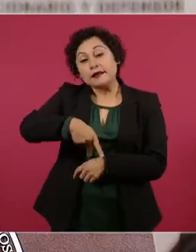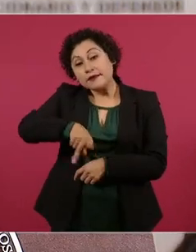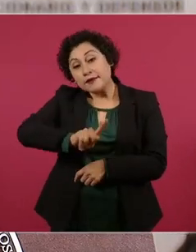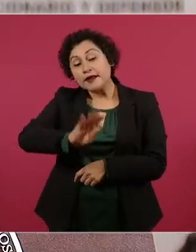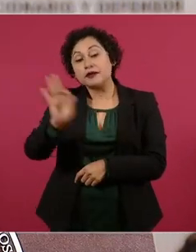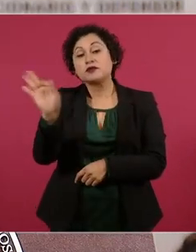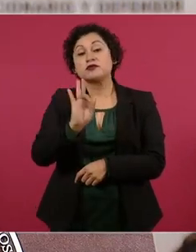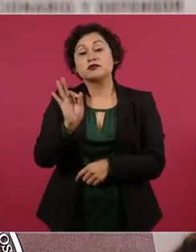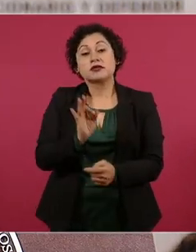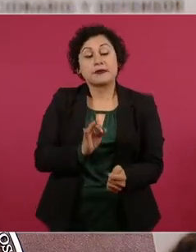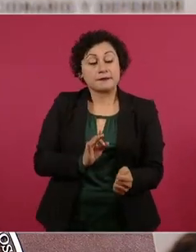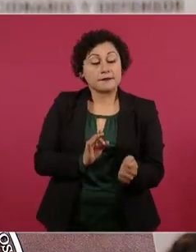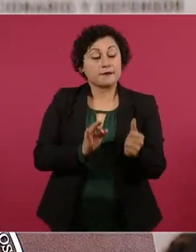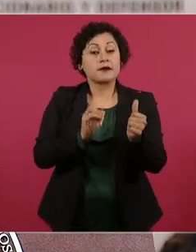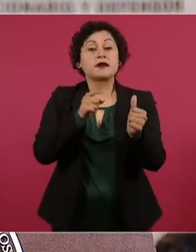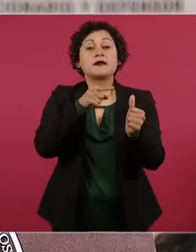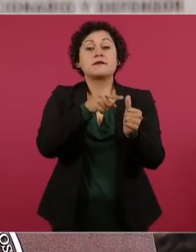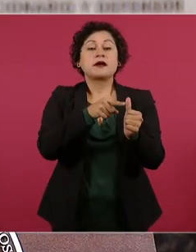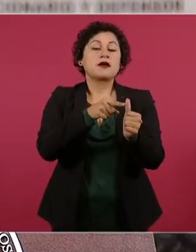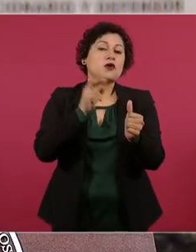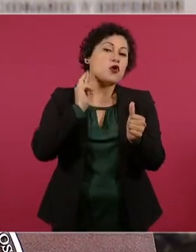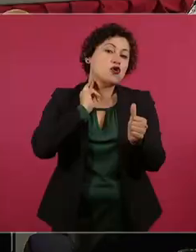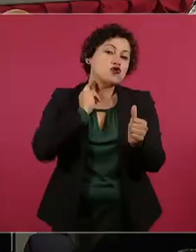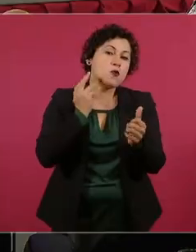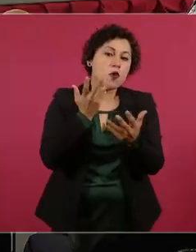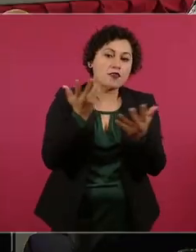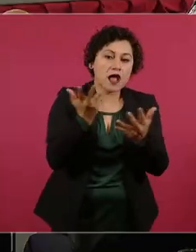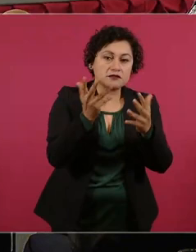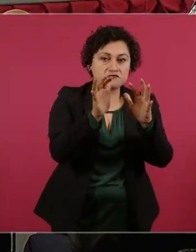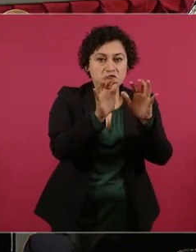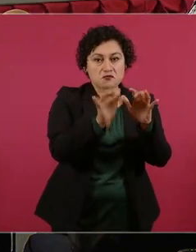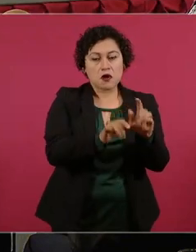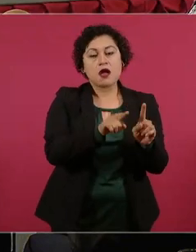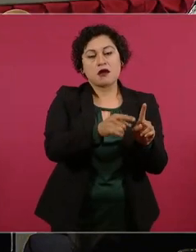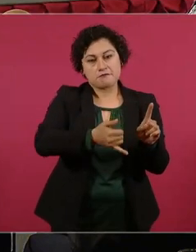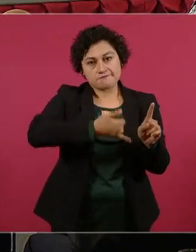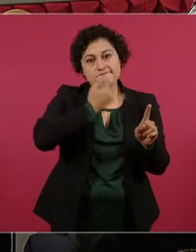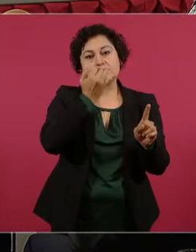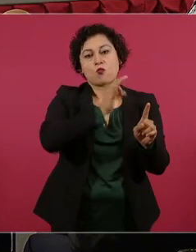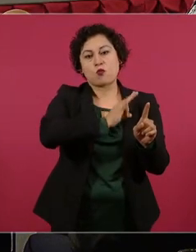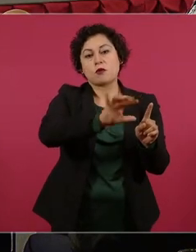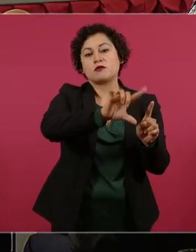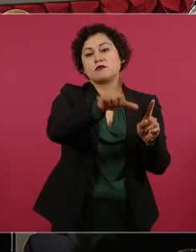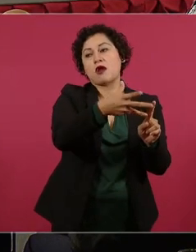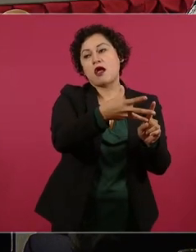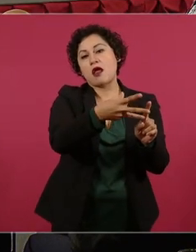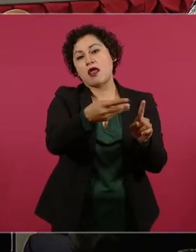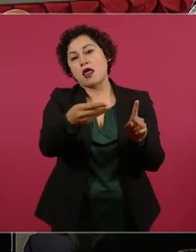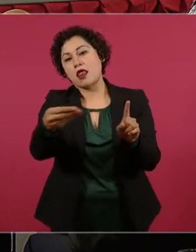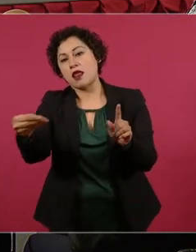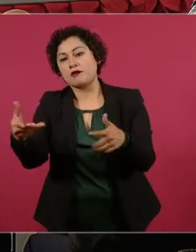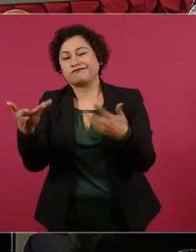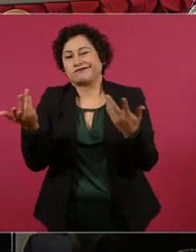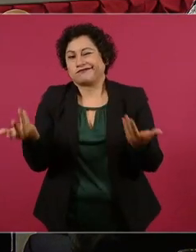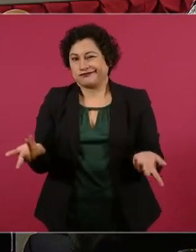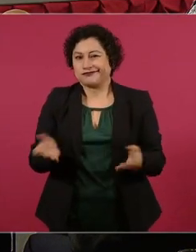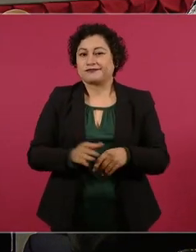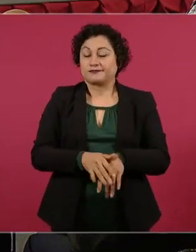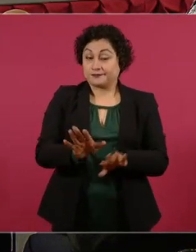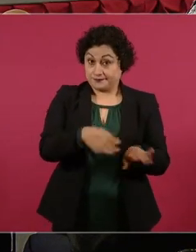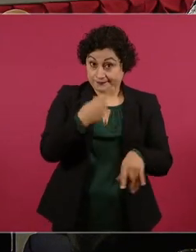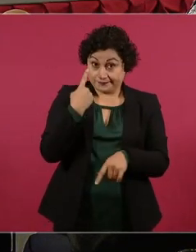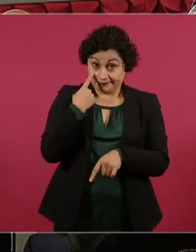robots. Algunos de estos errores ya los presentamos aquí, vean nada más. Ahí en rojo podemos